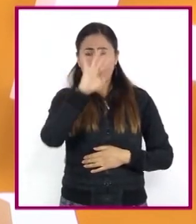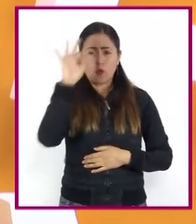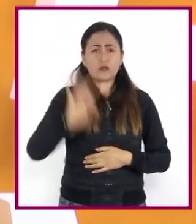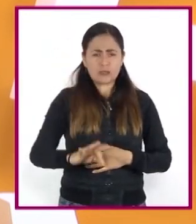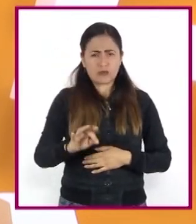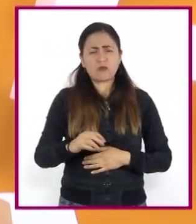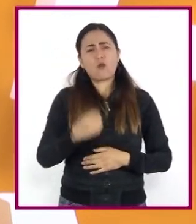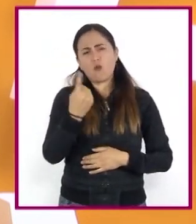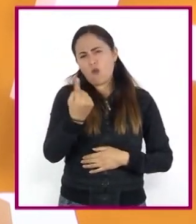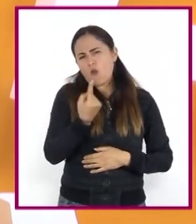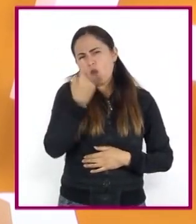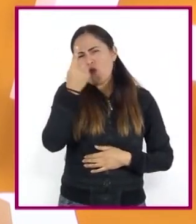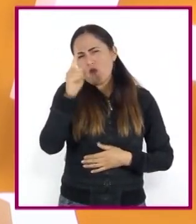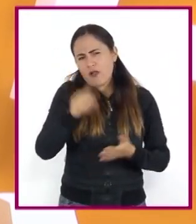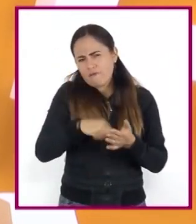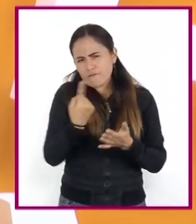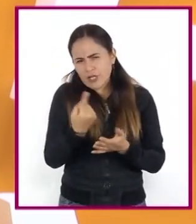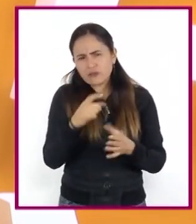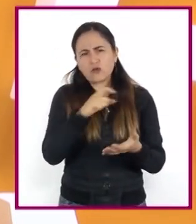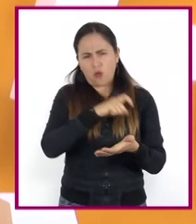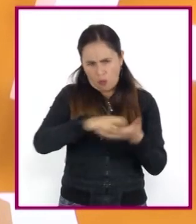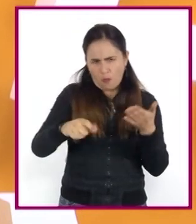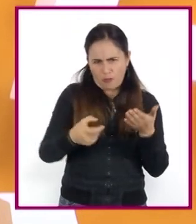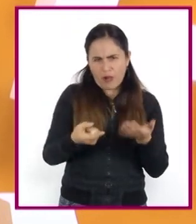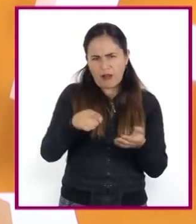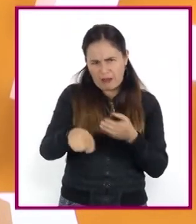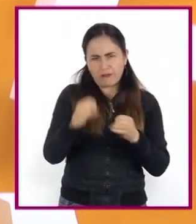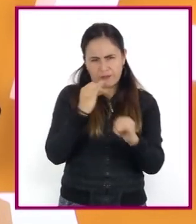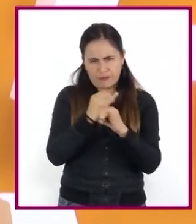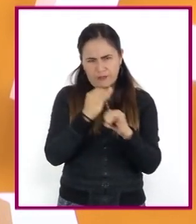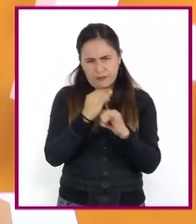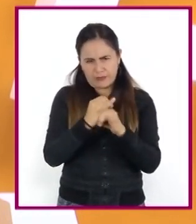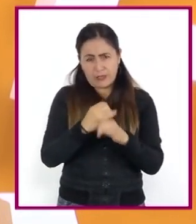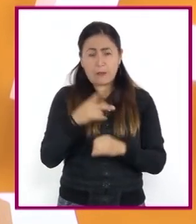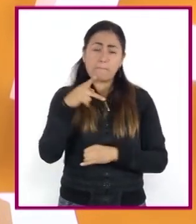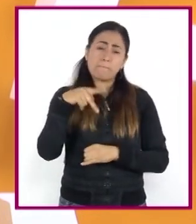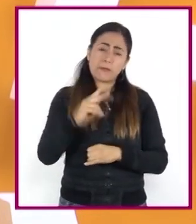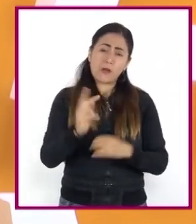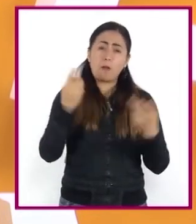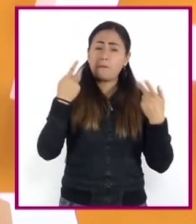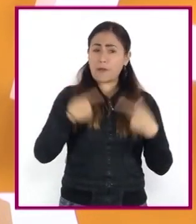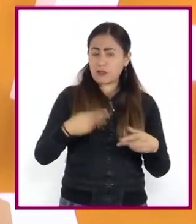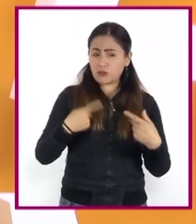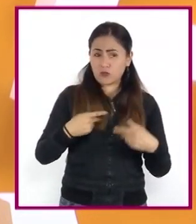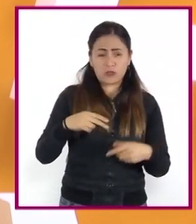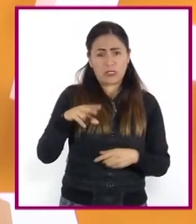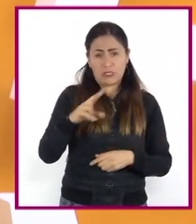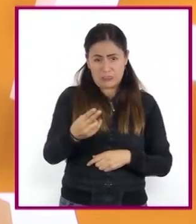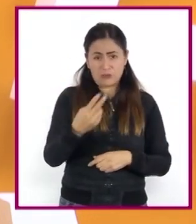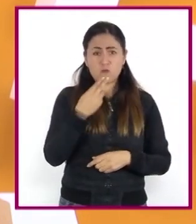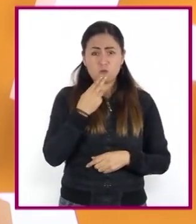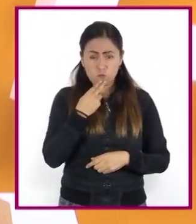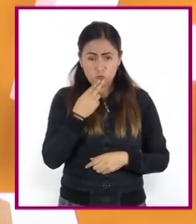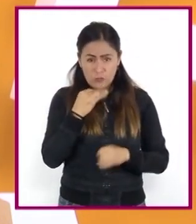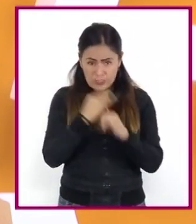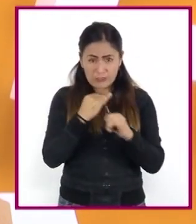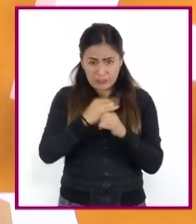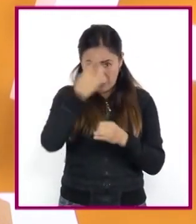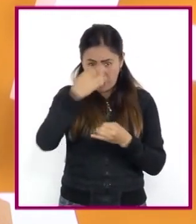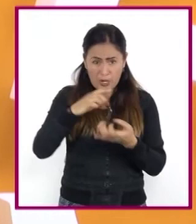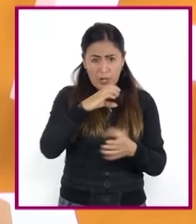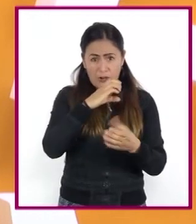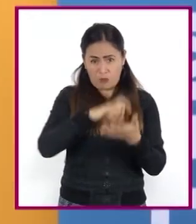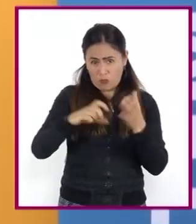alguna compra en línea. Sin embargo, todavía existen personas que no usan este medio para realizar